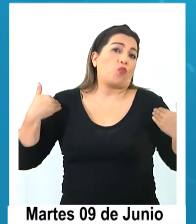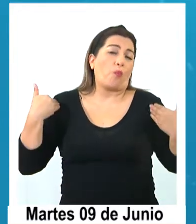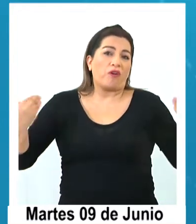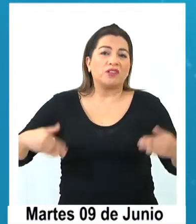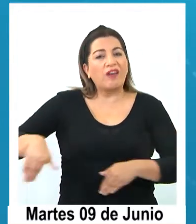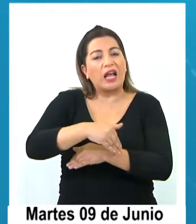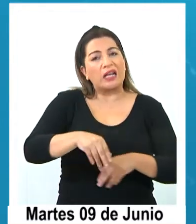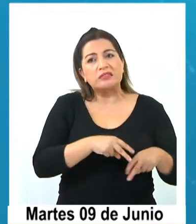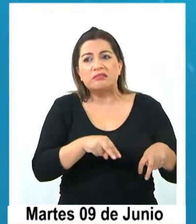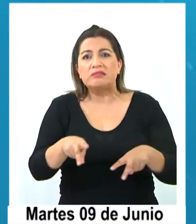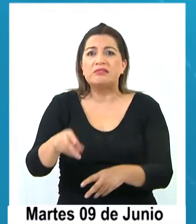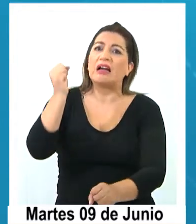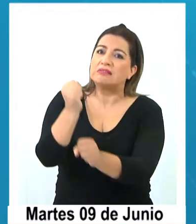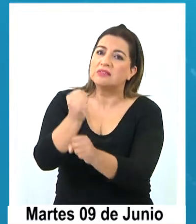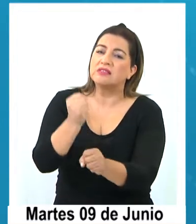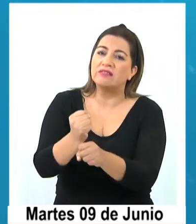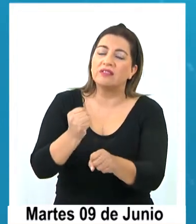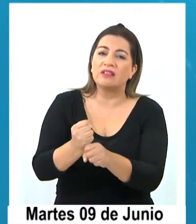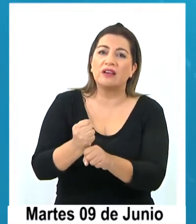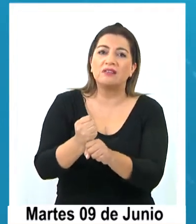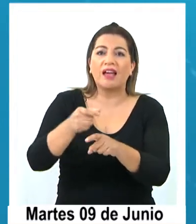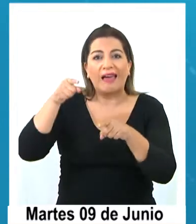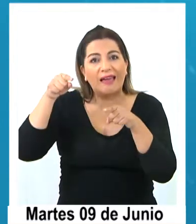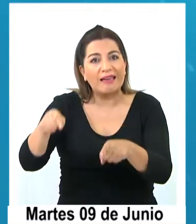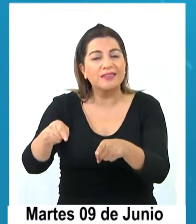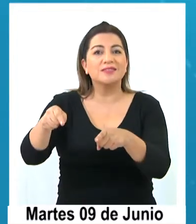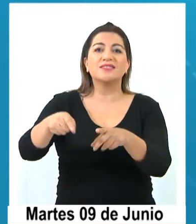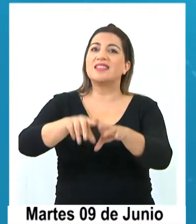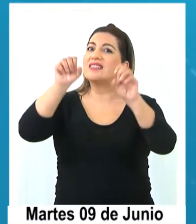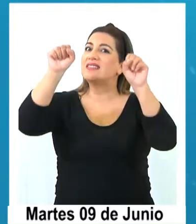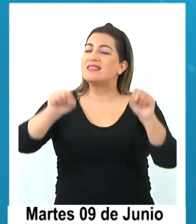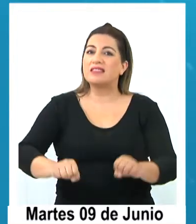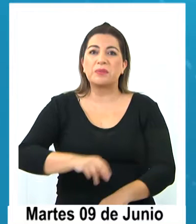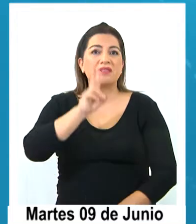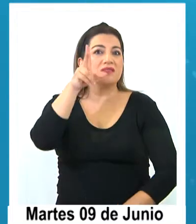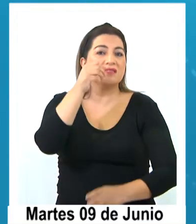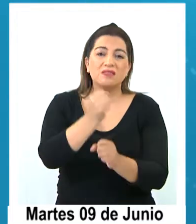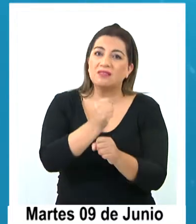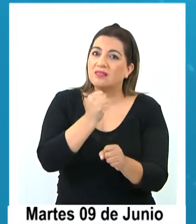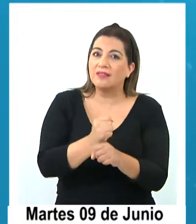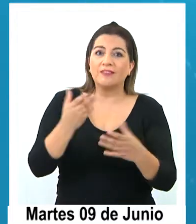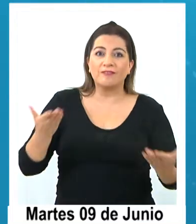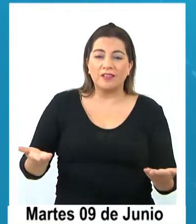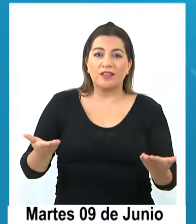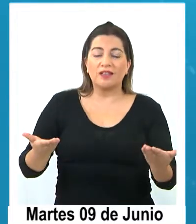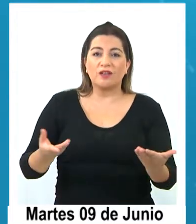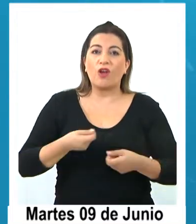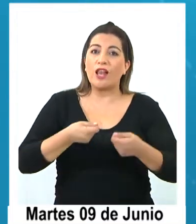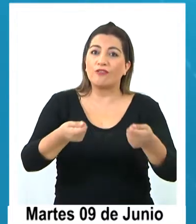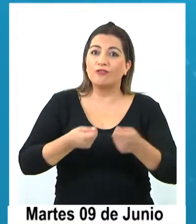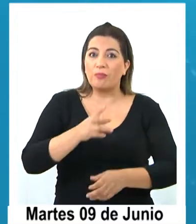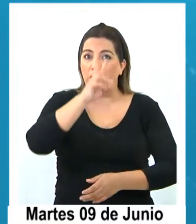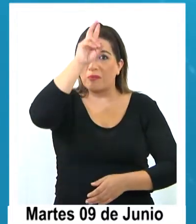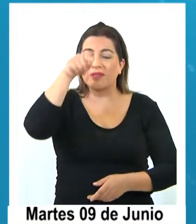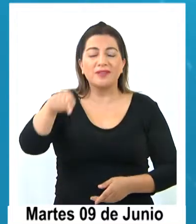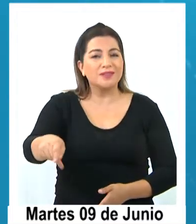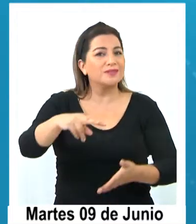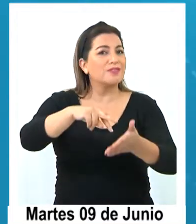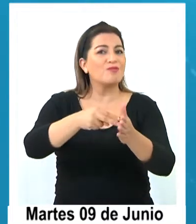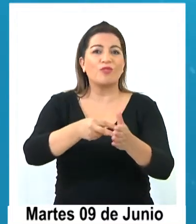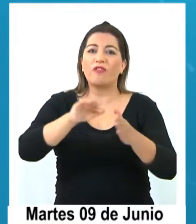diario, tuvo que salir a buscar su comida. Entonces, ese sistema informal, esa estructura informal de nuestra economía